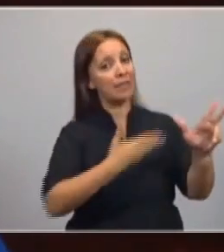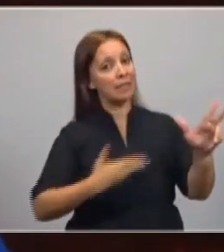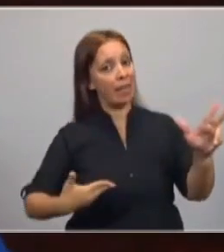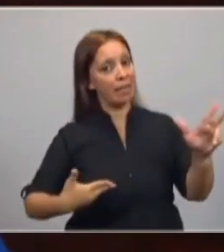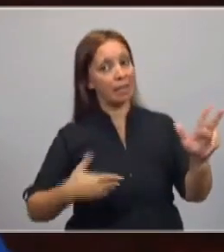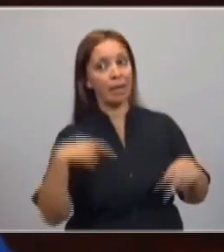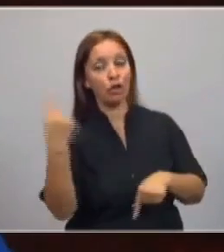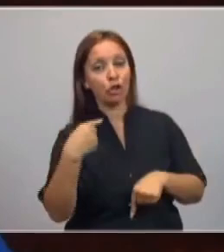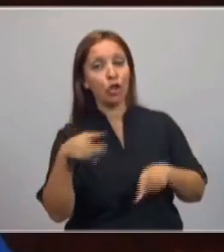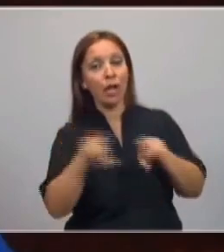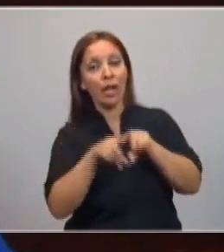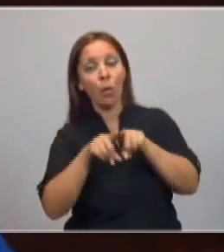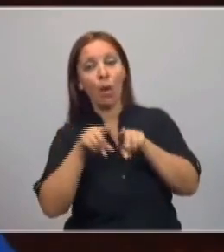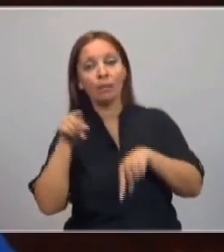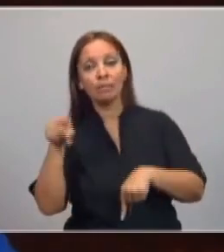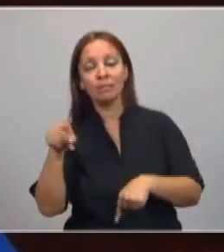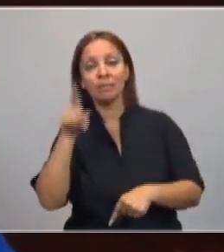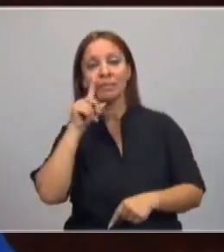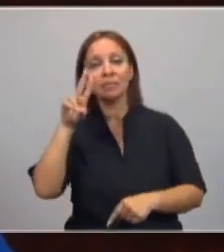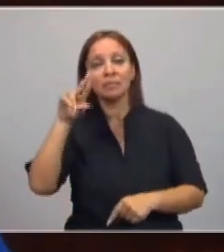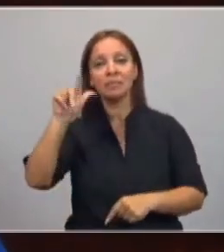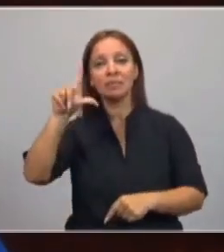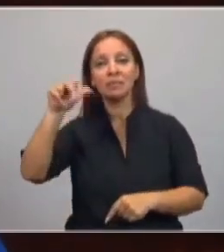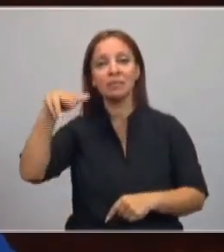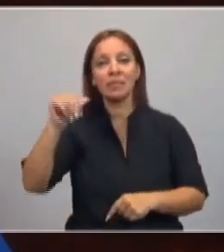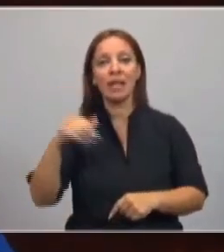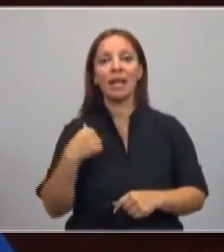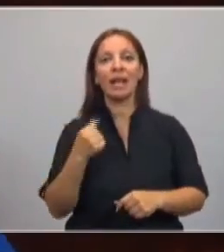queremos ser Irlanda, queremos ser Argentina.